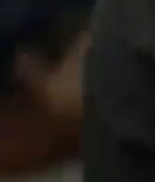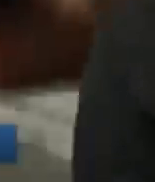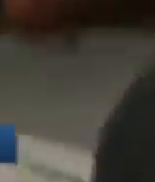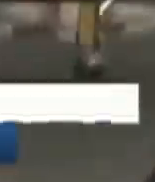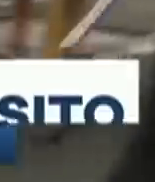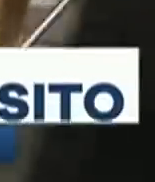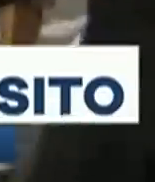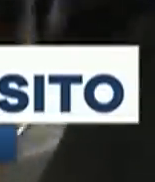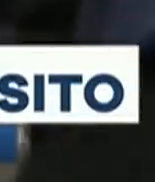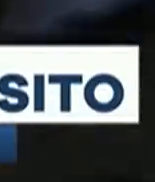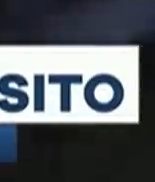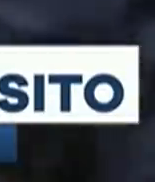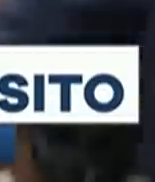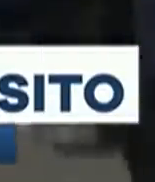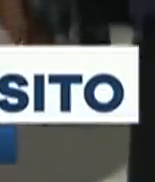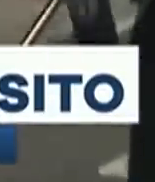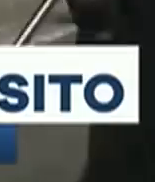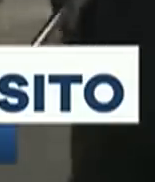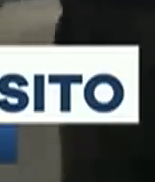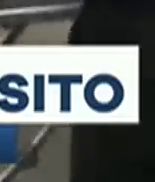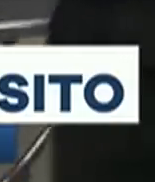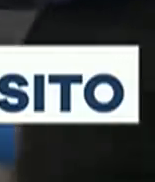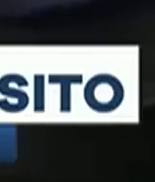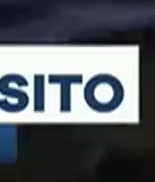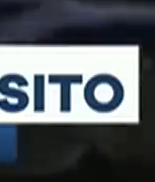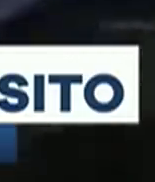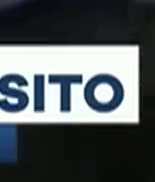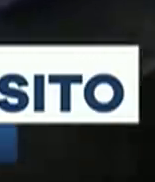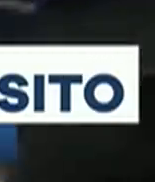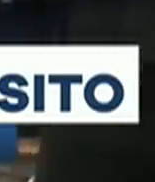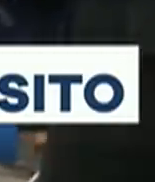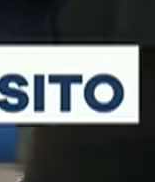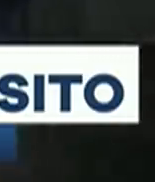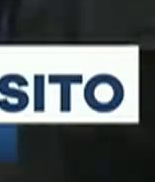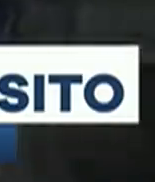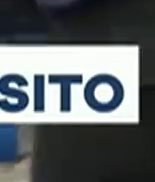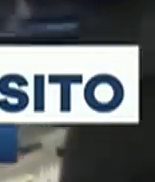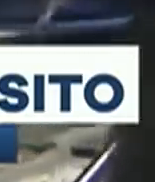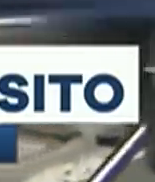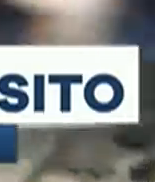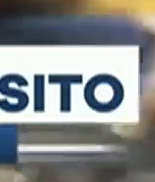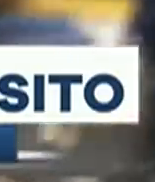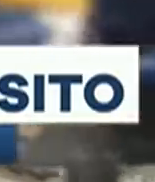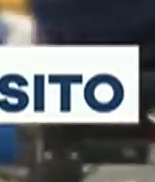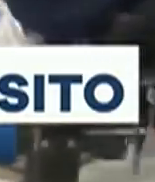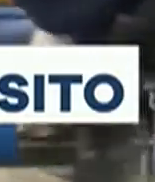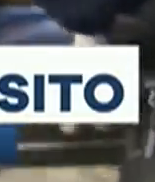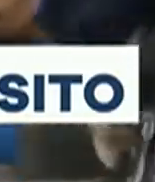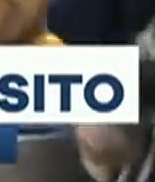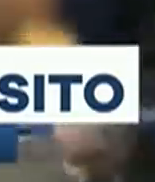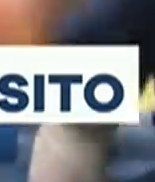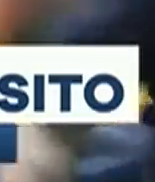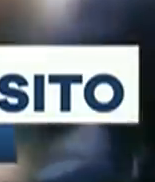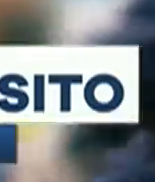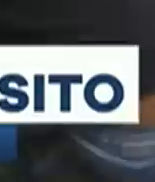Dos personas resultaron heridas en un accidente de tránsito registrado en el centro sur de la urbe.